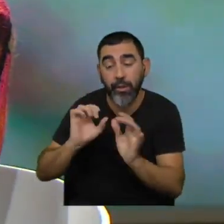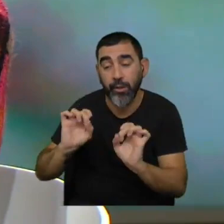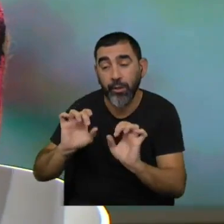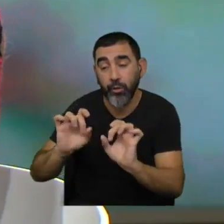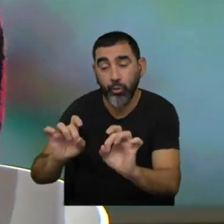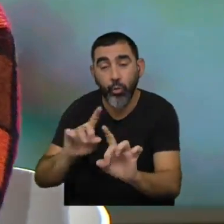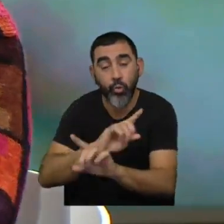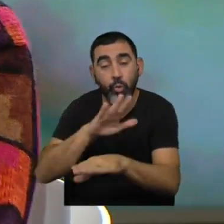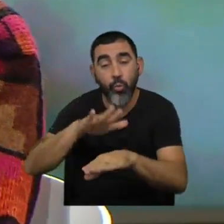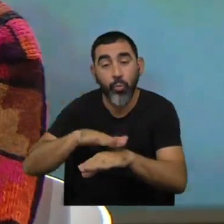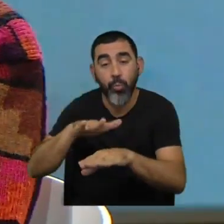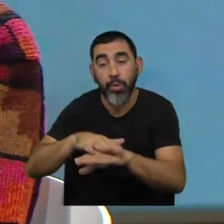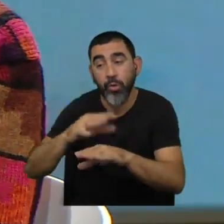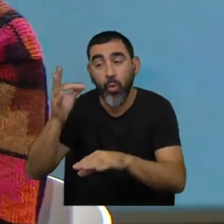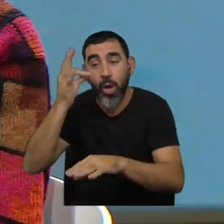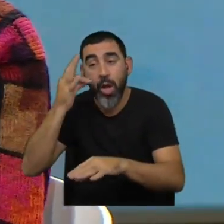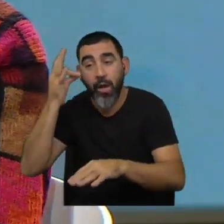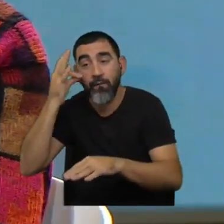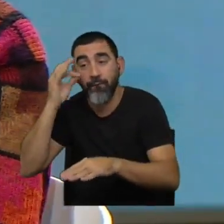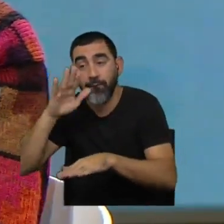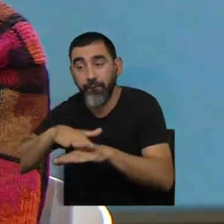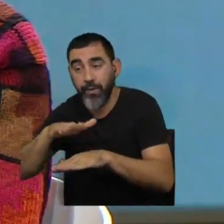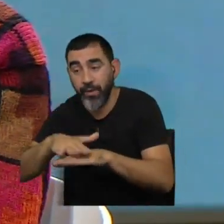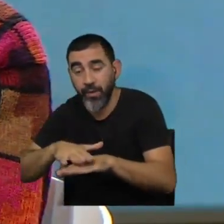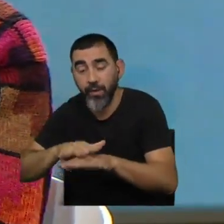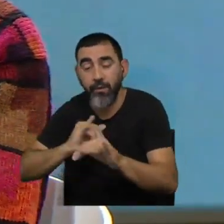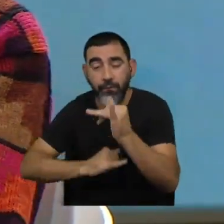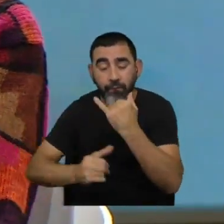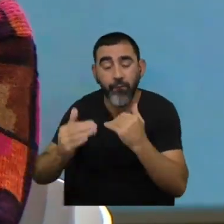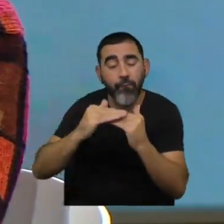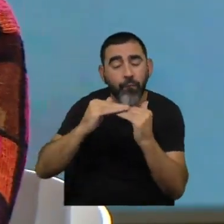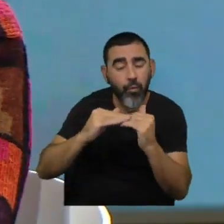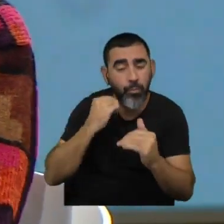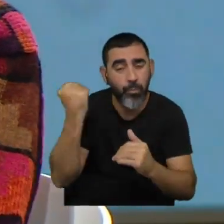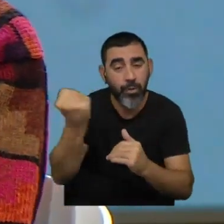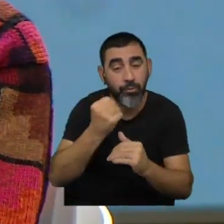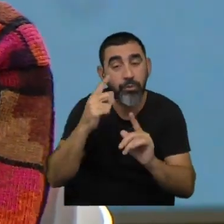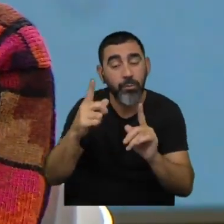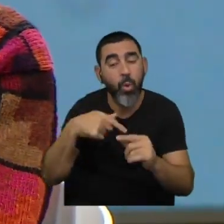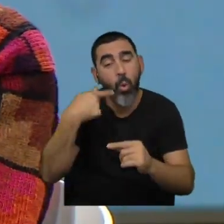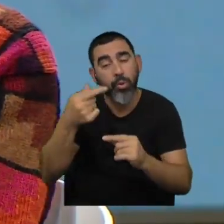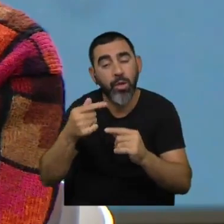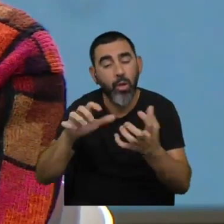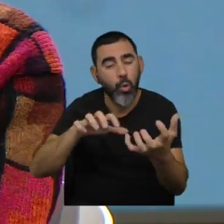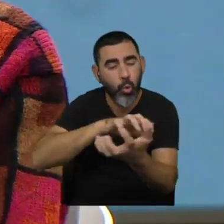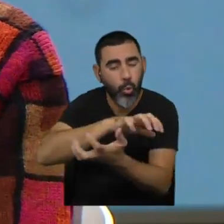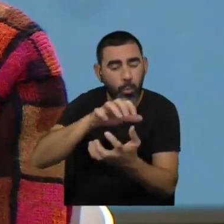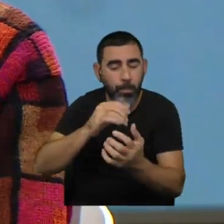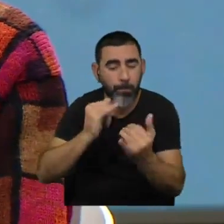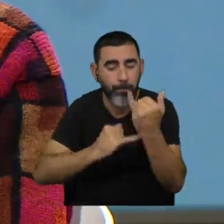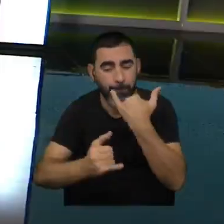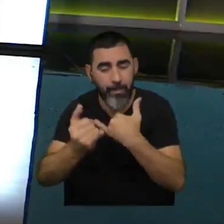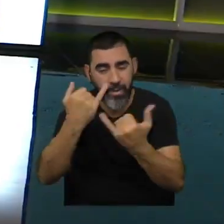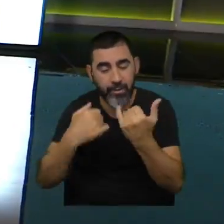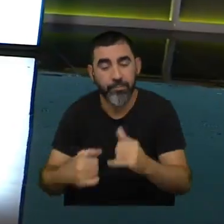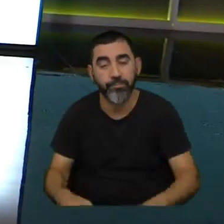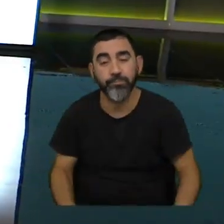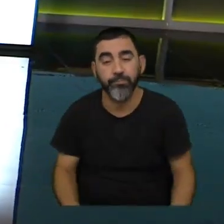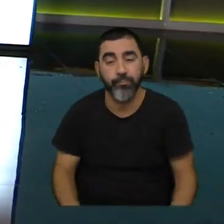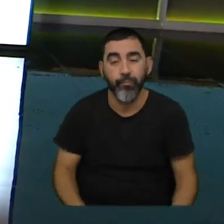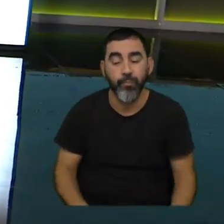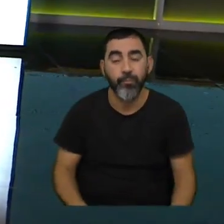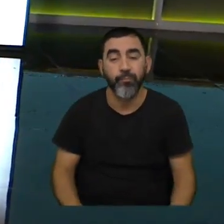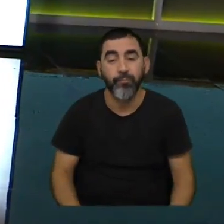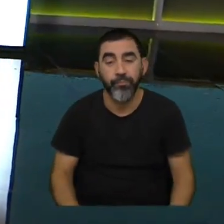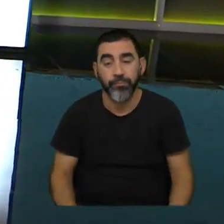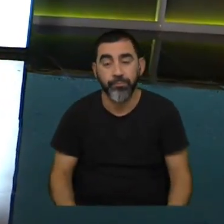no en el momento que estén los polinizadores. Un montón de información muy básica y después información un poco más compleja. Pero sí, es eso,